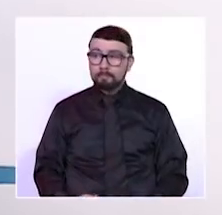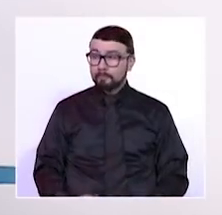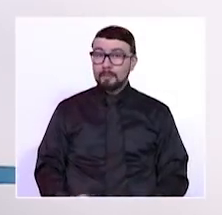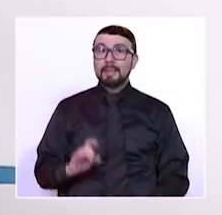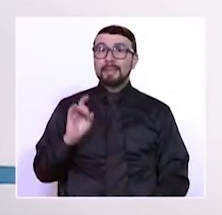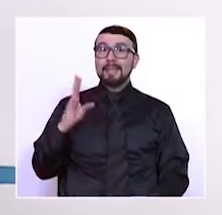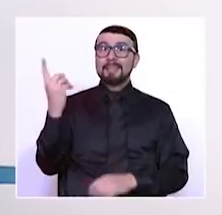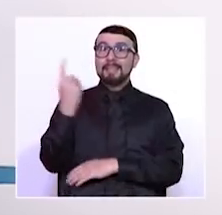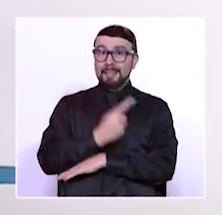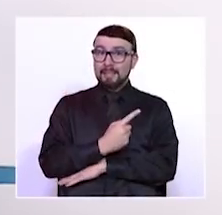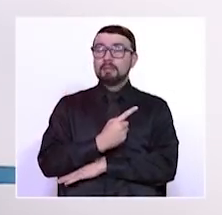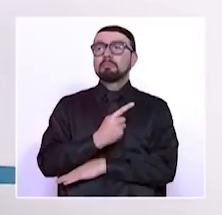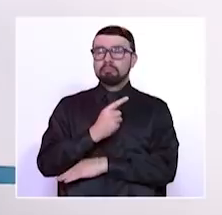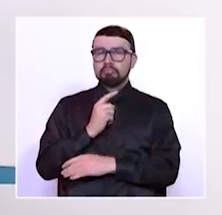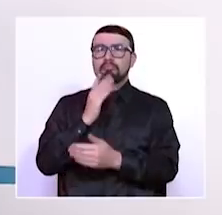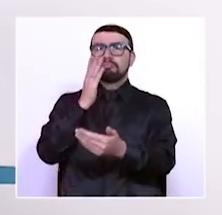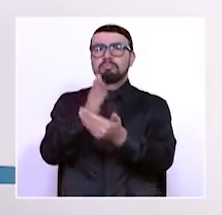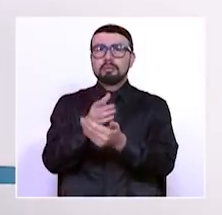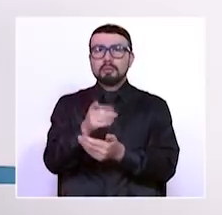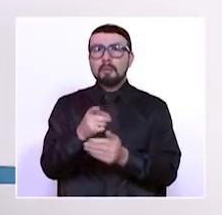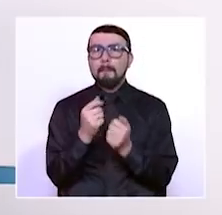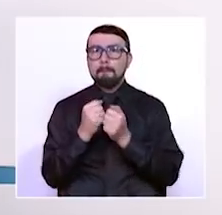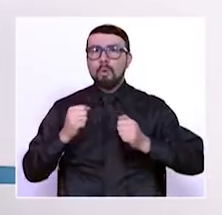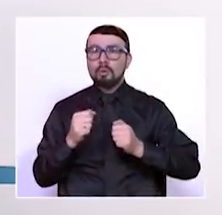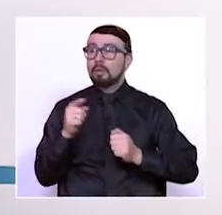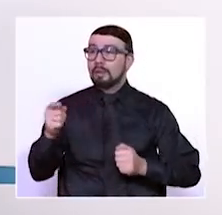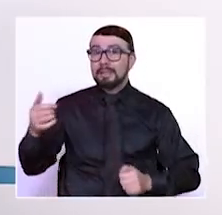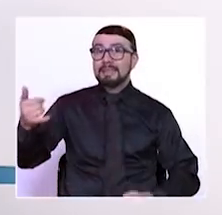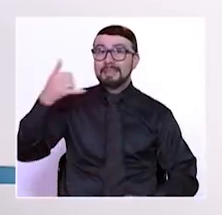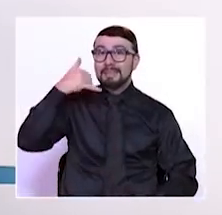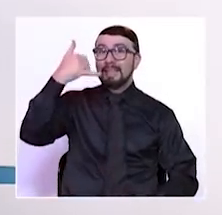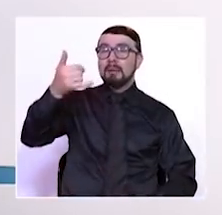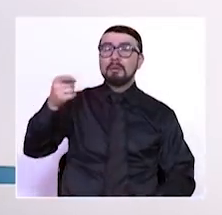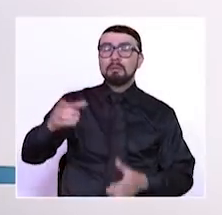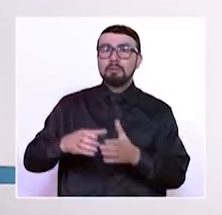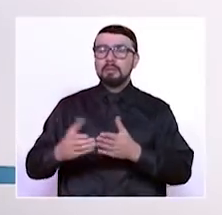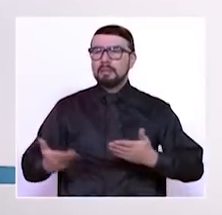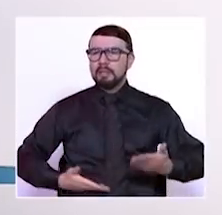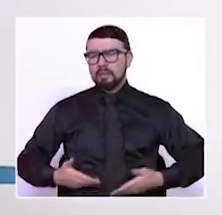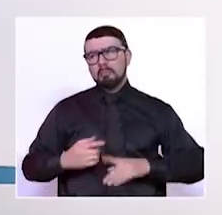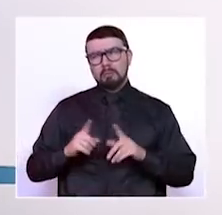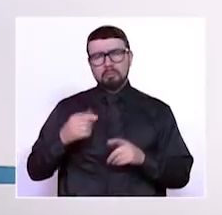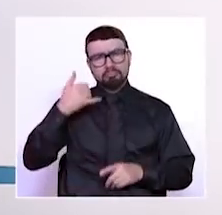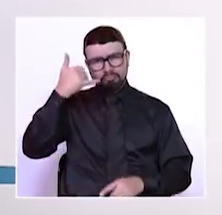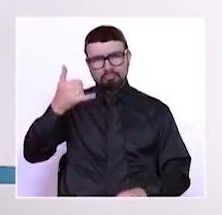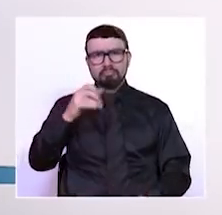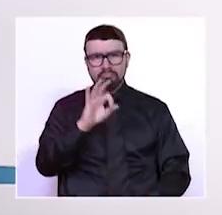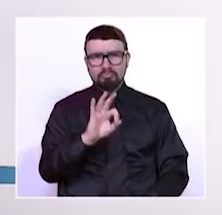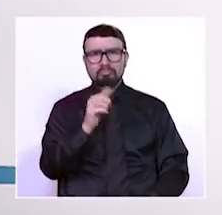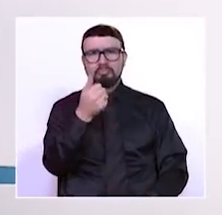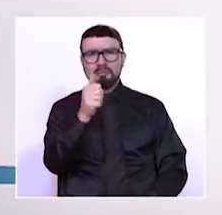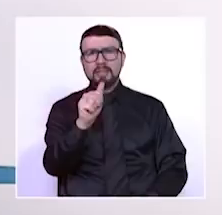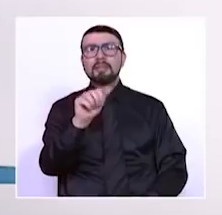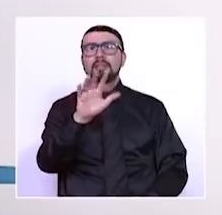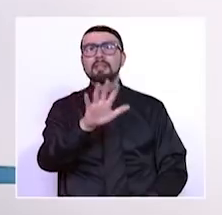la consulta será en Bogotá. Ella está llamando a una tienda, pero puede comunicarse al teléfono